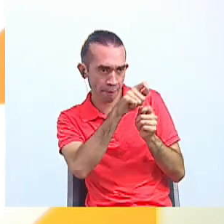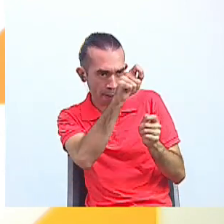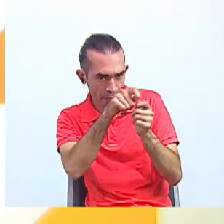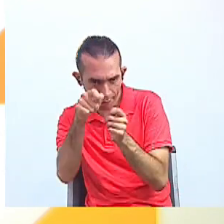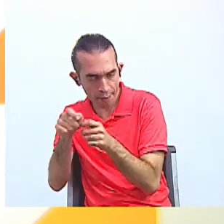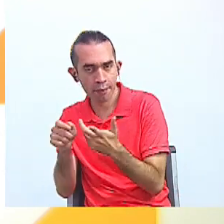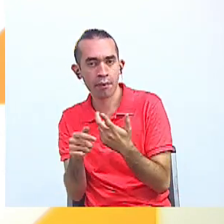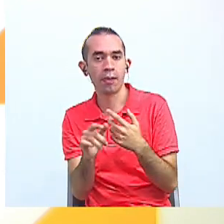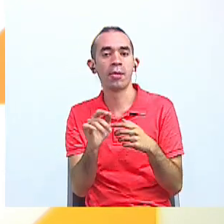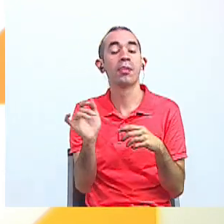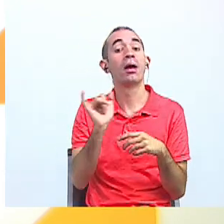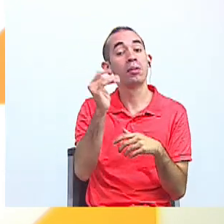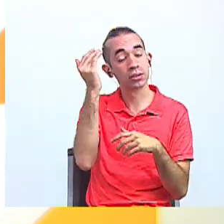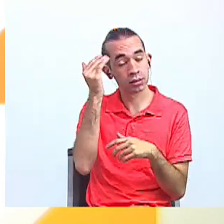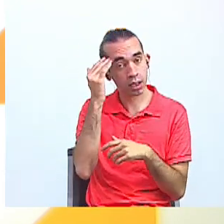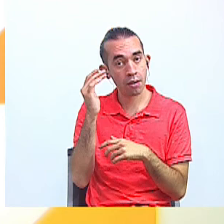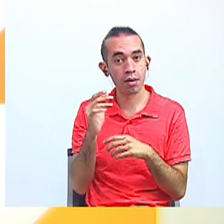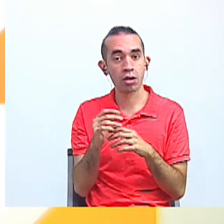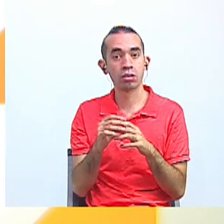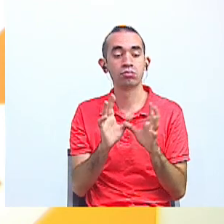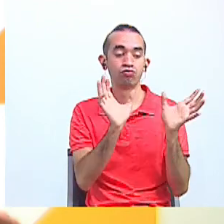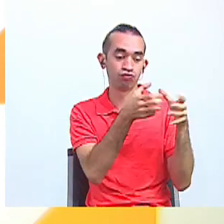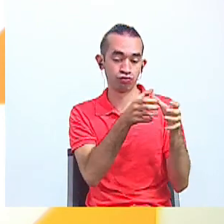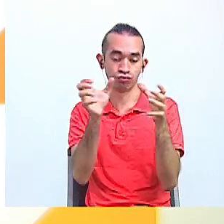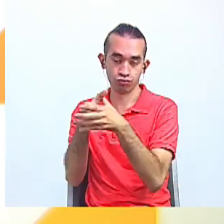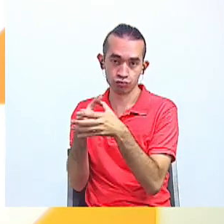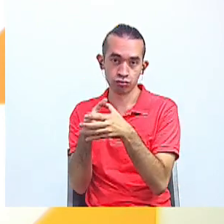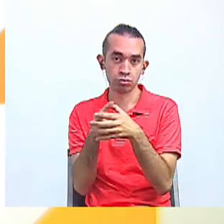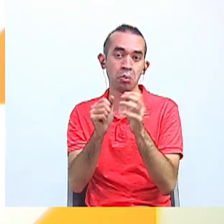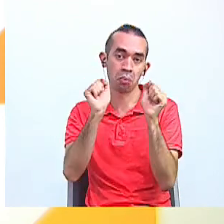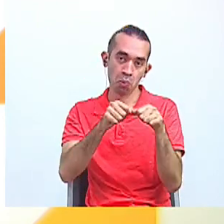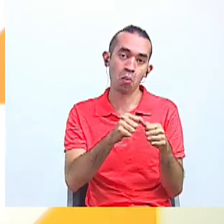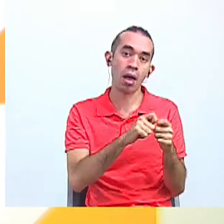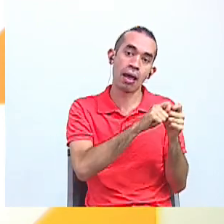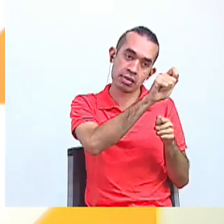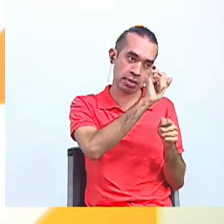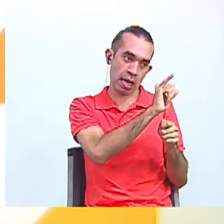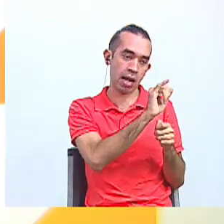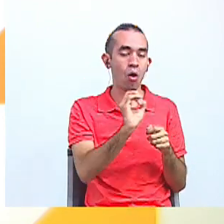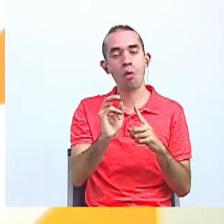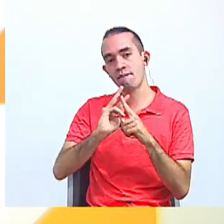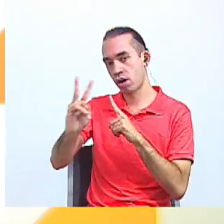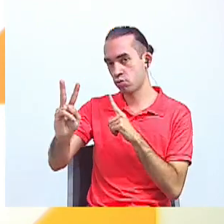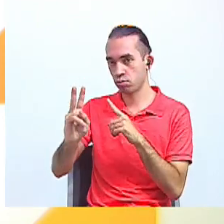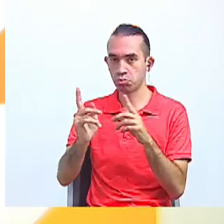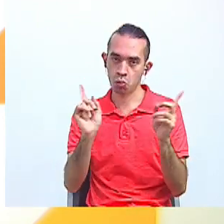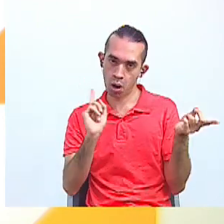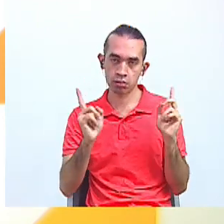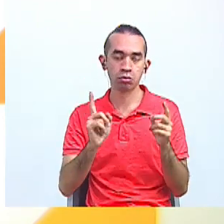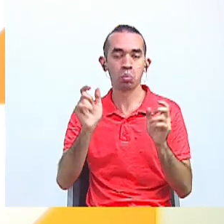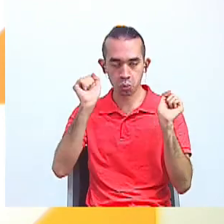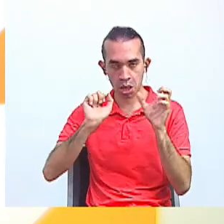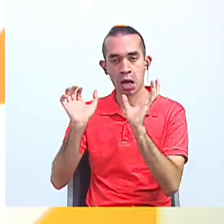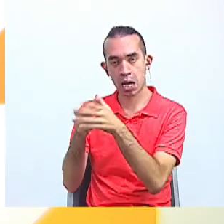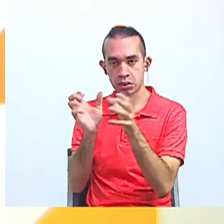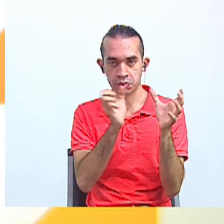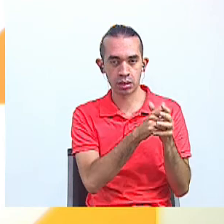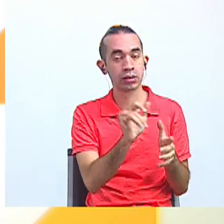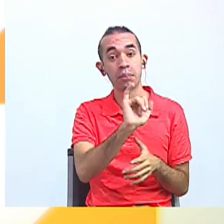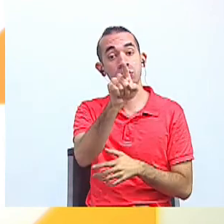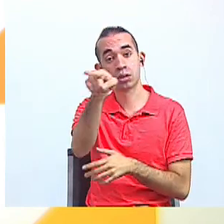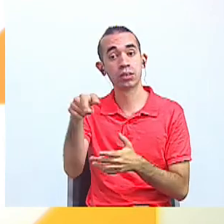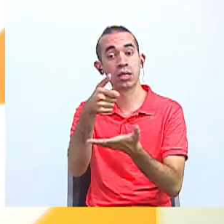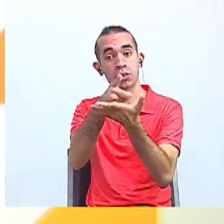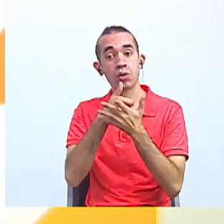clasificamos las cantidades, las magnitudes físicas en cantidades escalares y cantidades vectoriales. Además, me ayudaron a